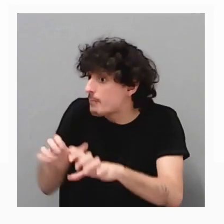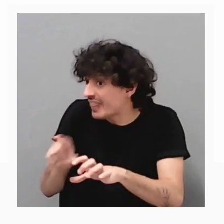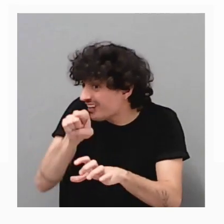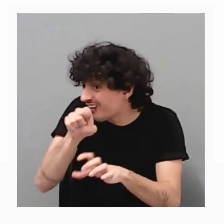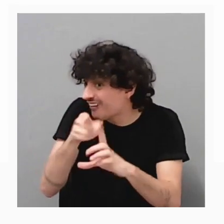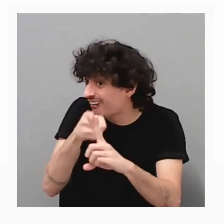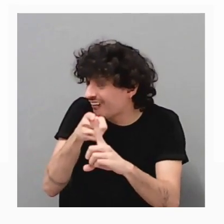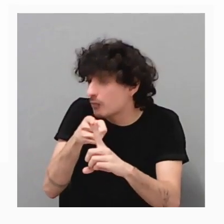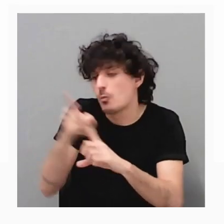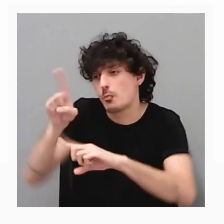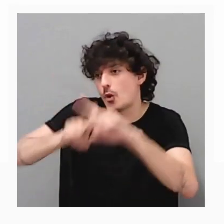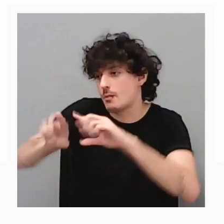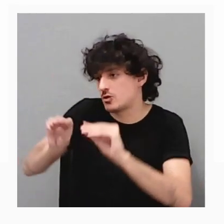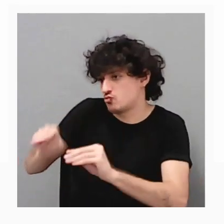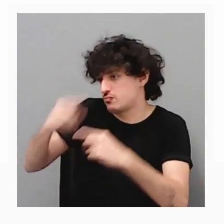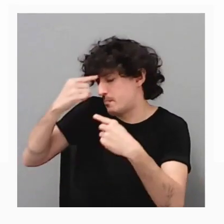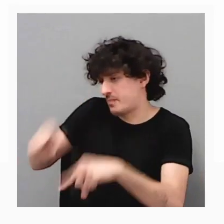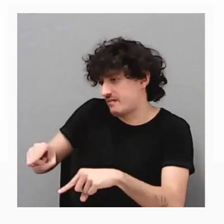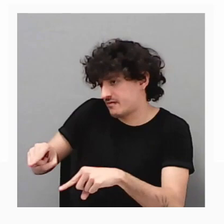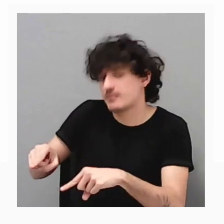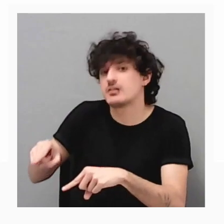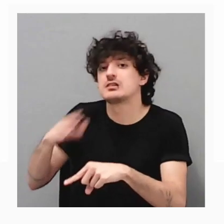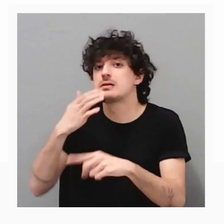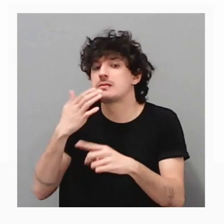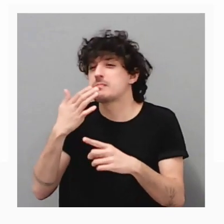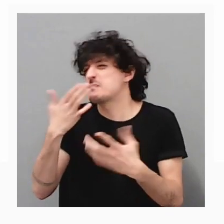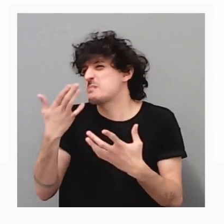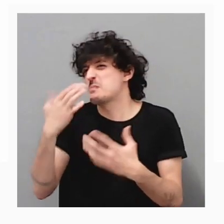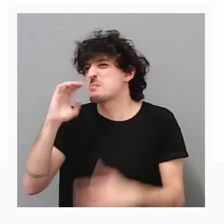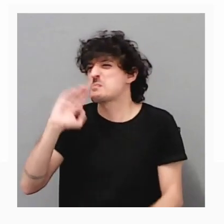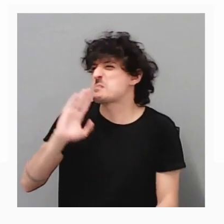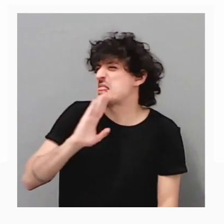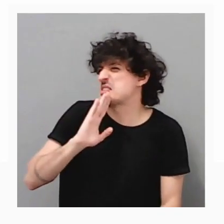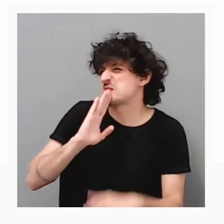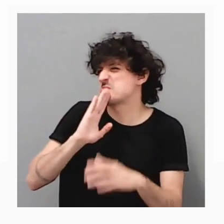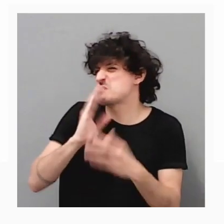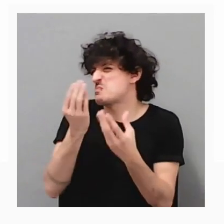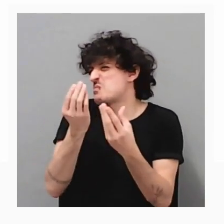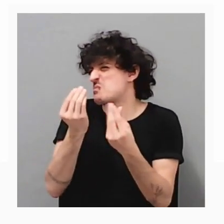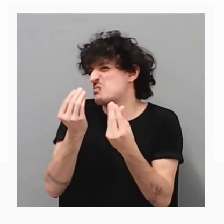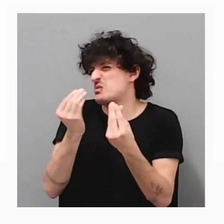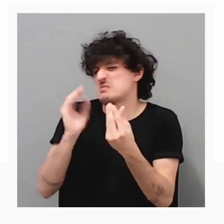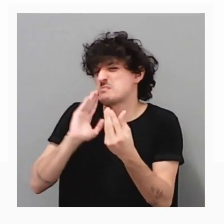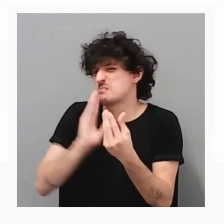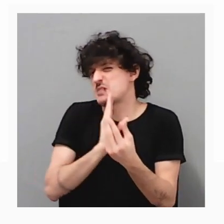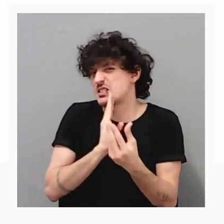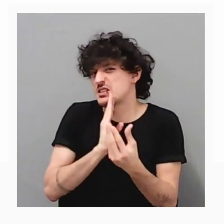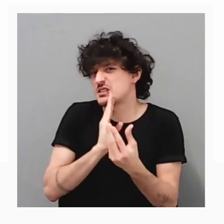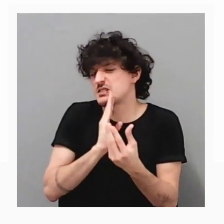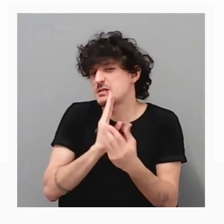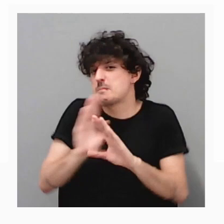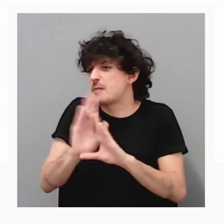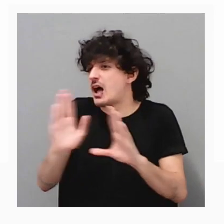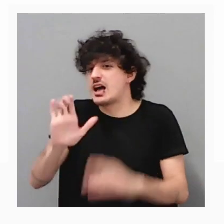solo 80% de las madres de niños en edad escolar no tienen más que el secundario. No